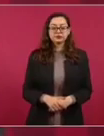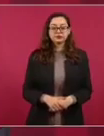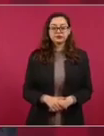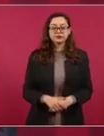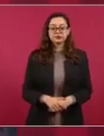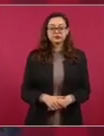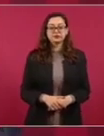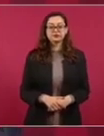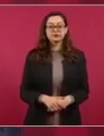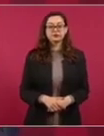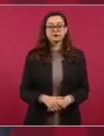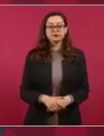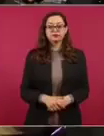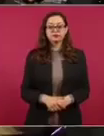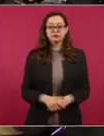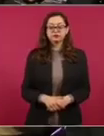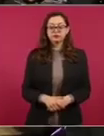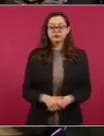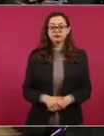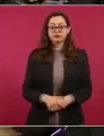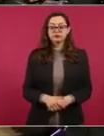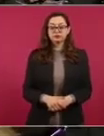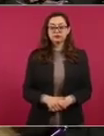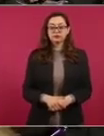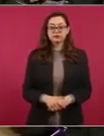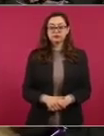estar por lo mismo,